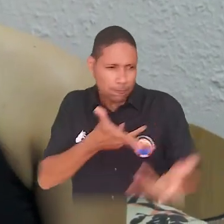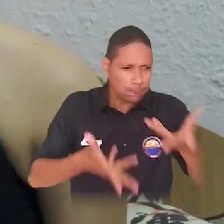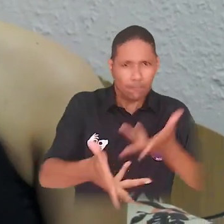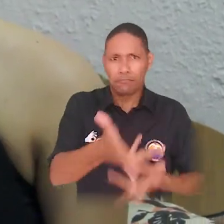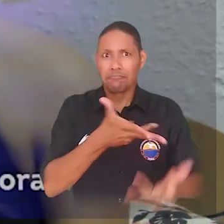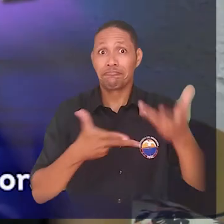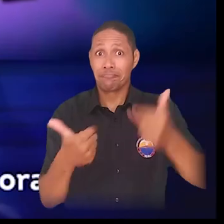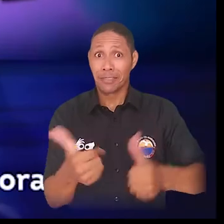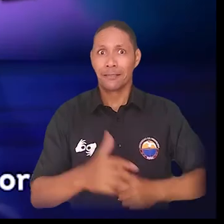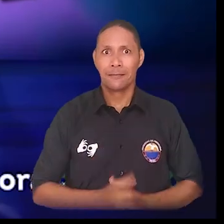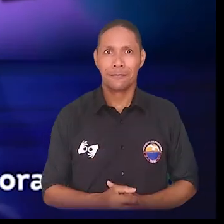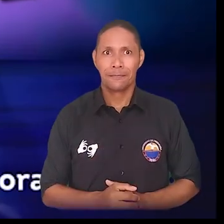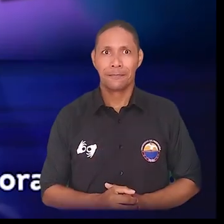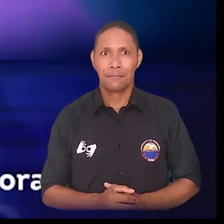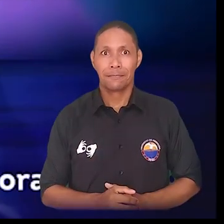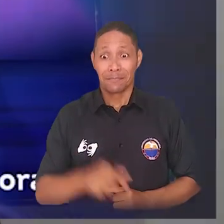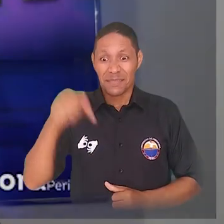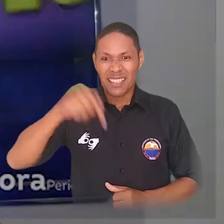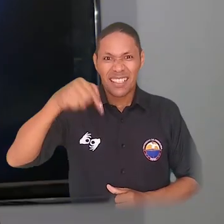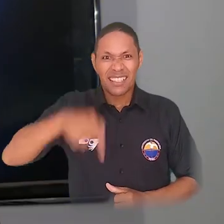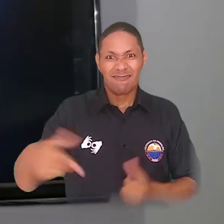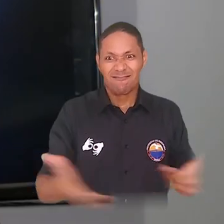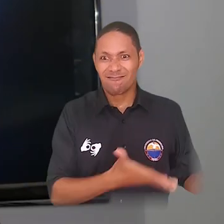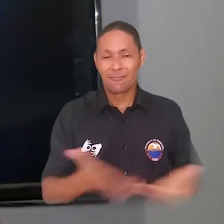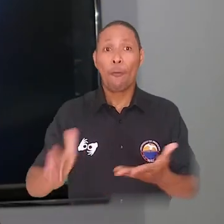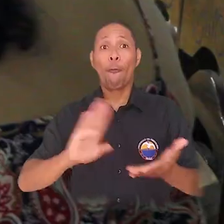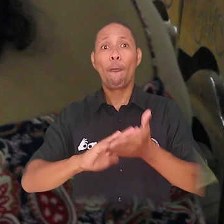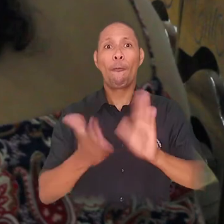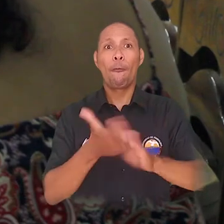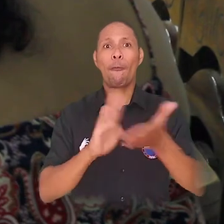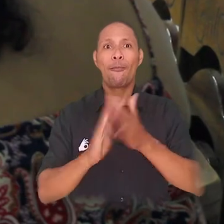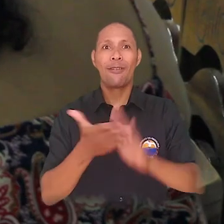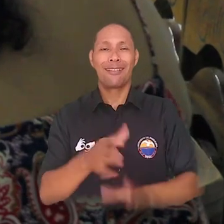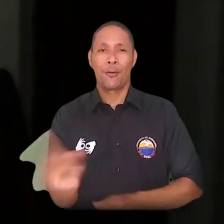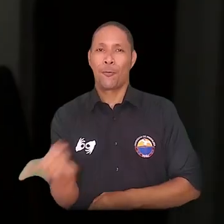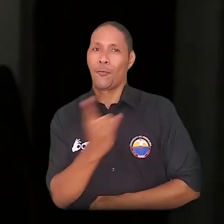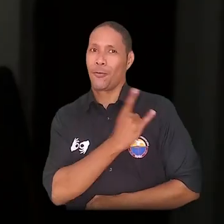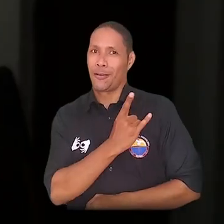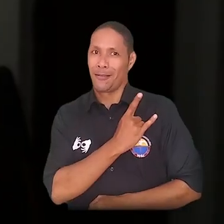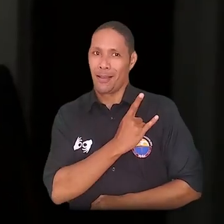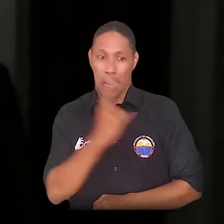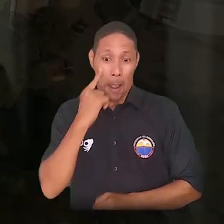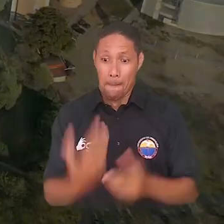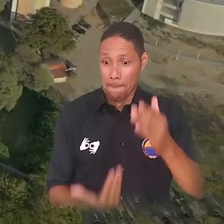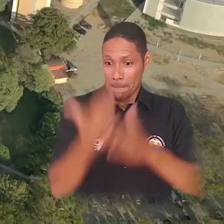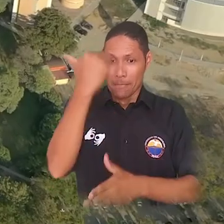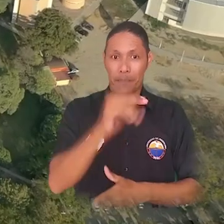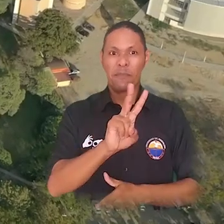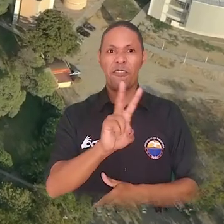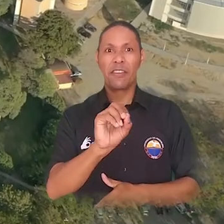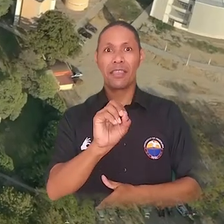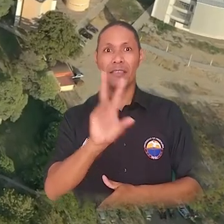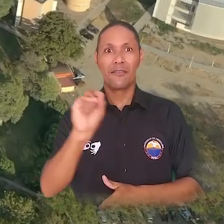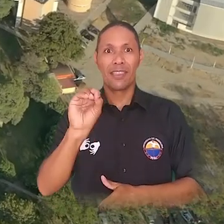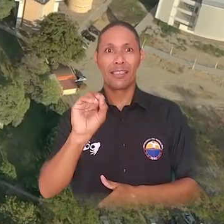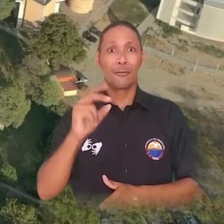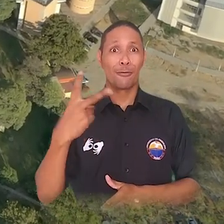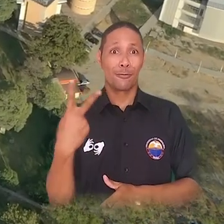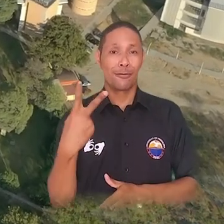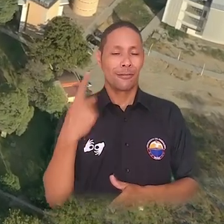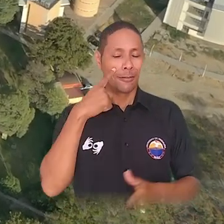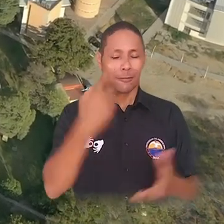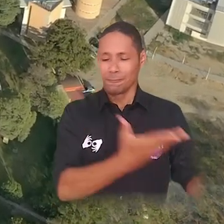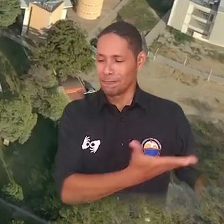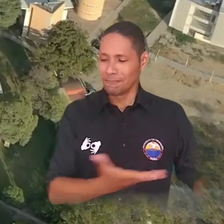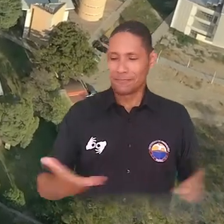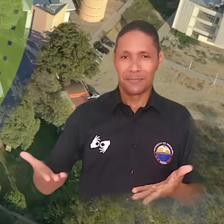los compañeros. Con esta celebración, los integrantes de la comunidad universitaria reciben el periodo 2022 más